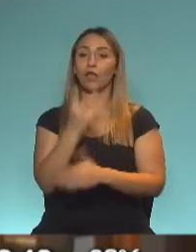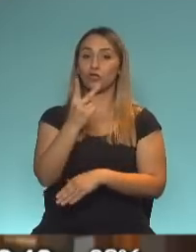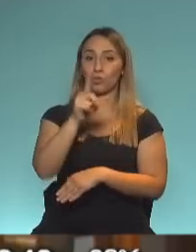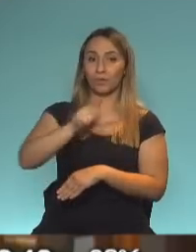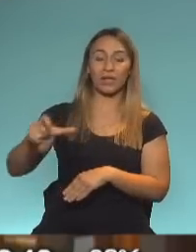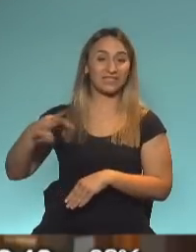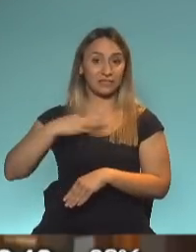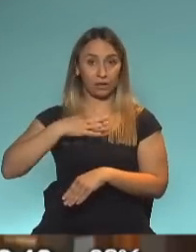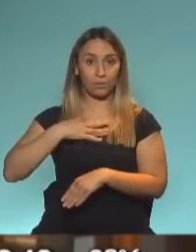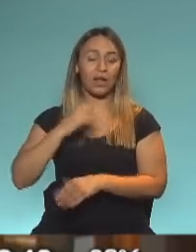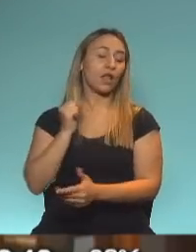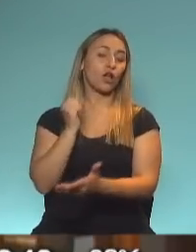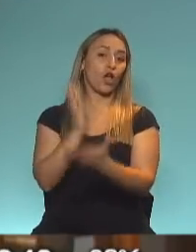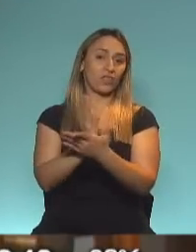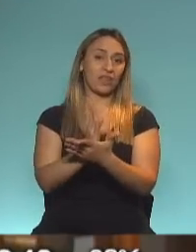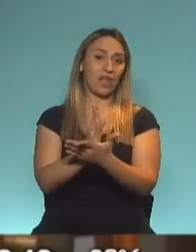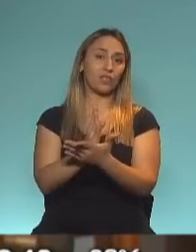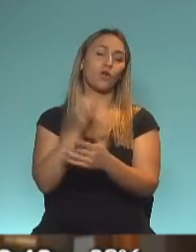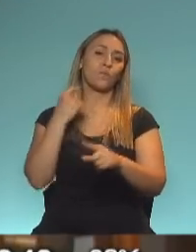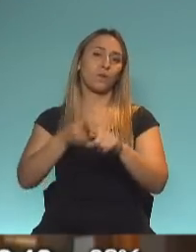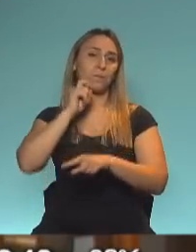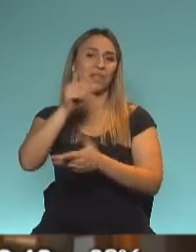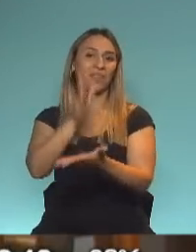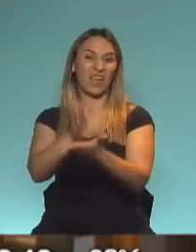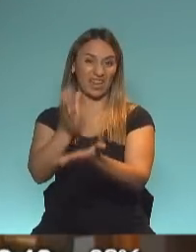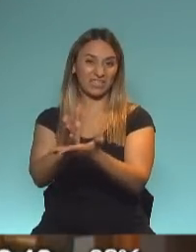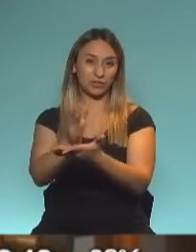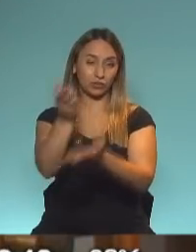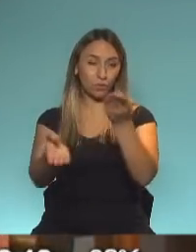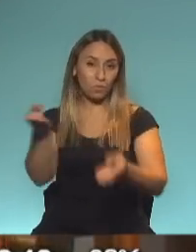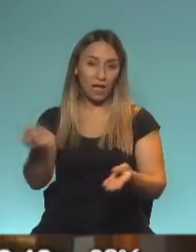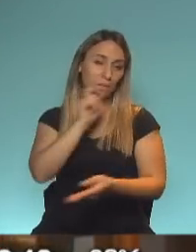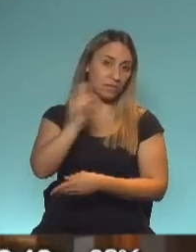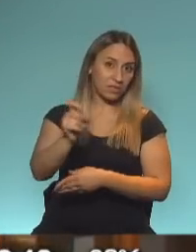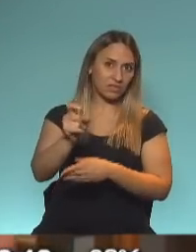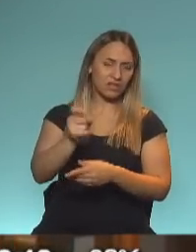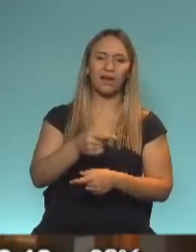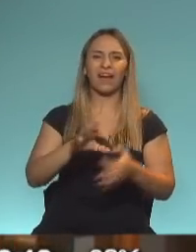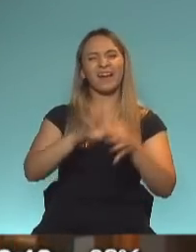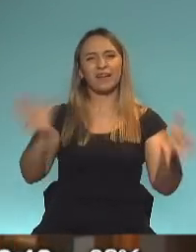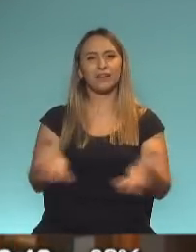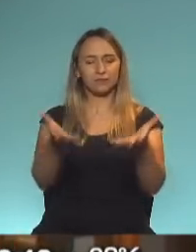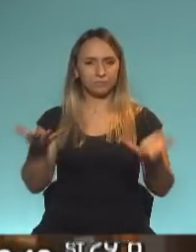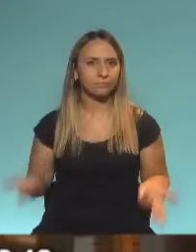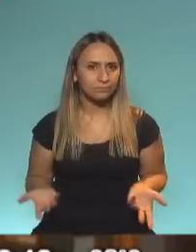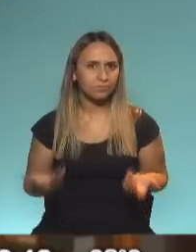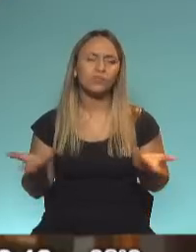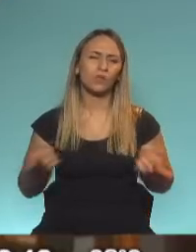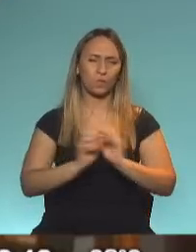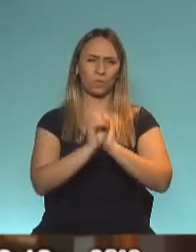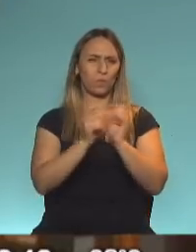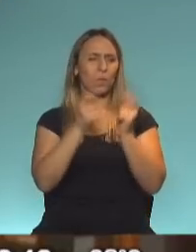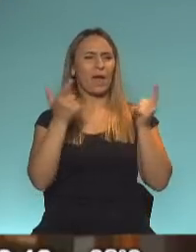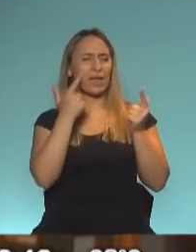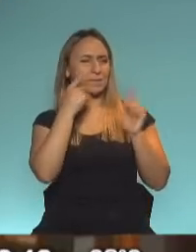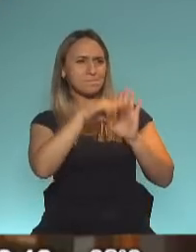civiles condenados por lesa humanidad. Entonces está claro que no son arbitrariedades, sino que tiene un sentido muy clarito el